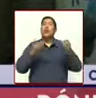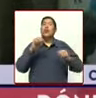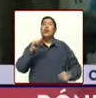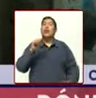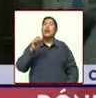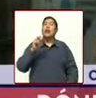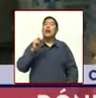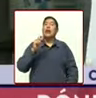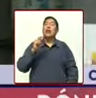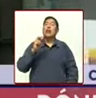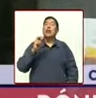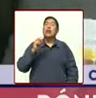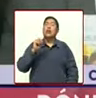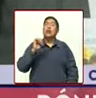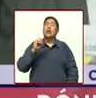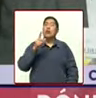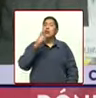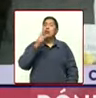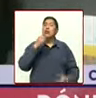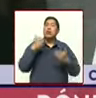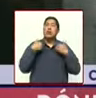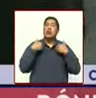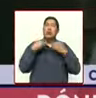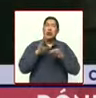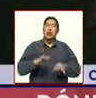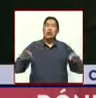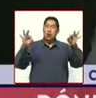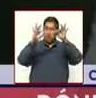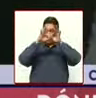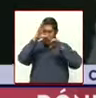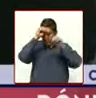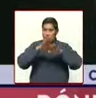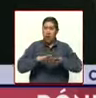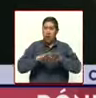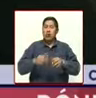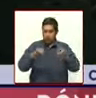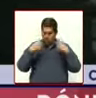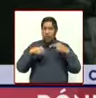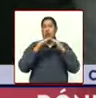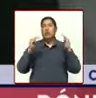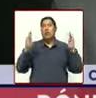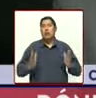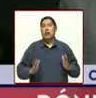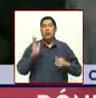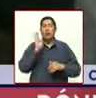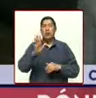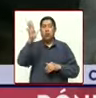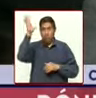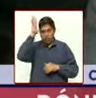Antonio? ¿O quién lo tiene Antonio? Es importante que el niño vuelva a su casa. Su papá